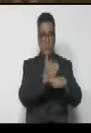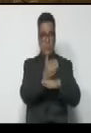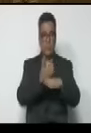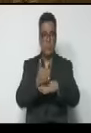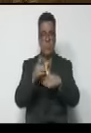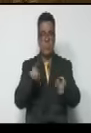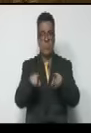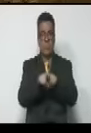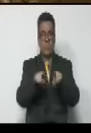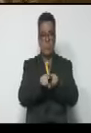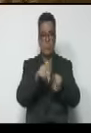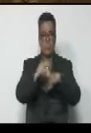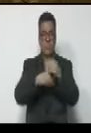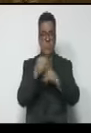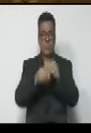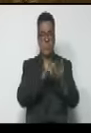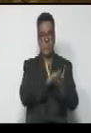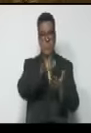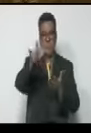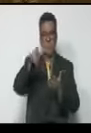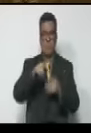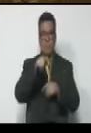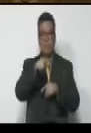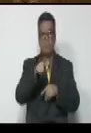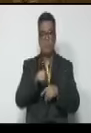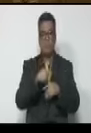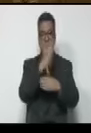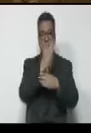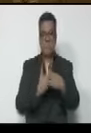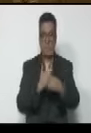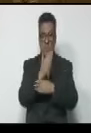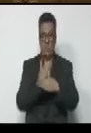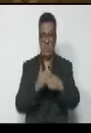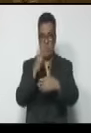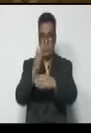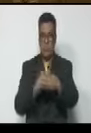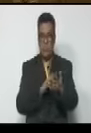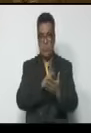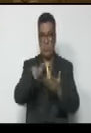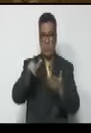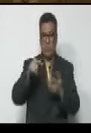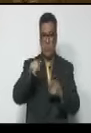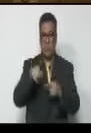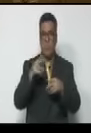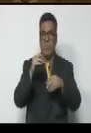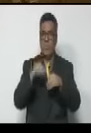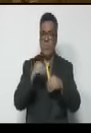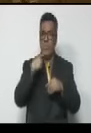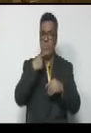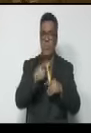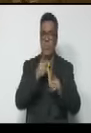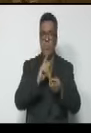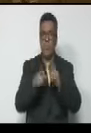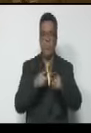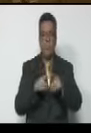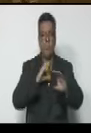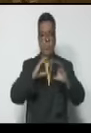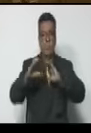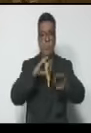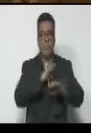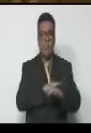mismo descuartizaron el avión. Ante ese descuartizamiento, yo no estoy de acuerdo con lo que han dicho algunos medios